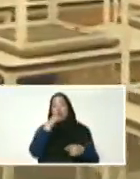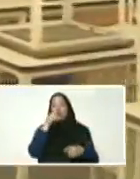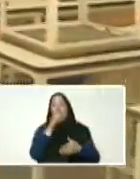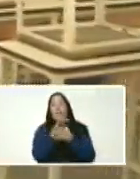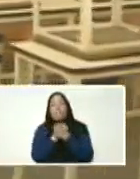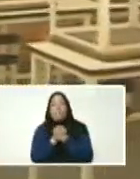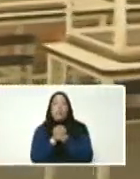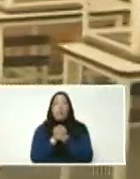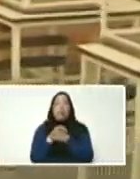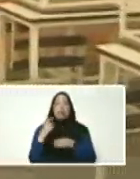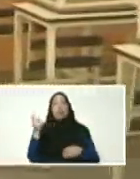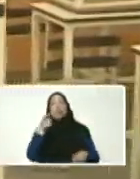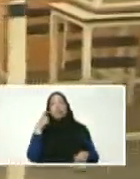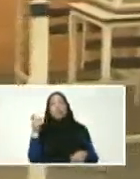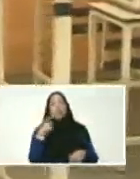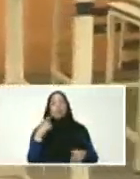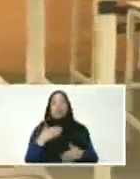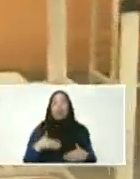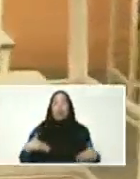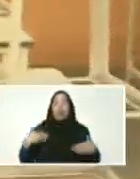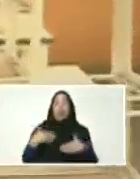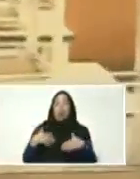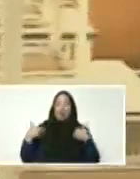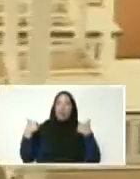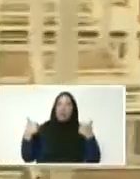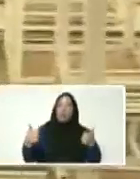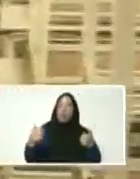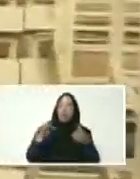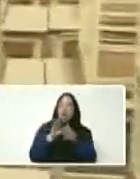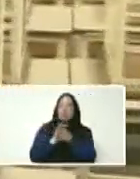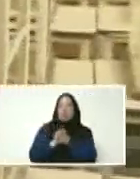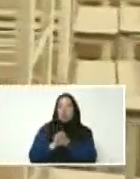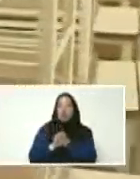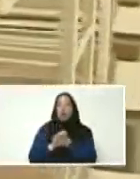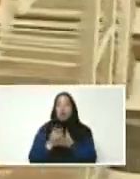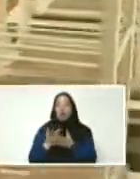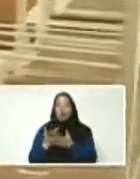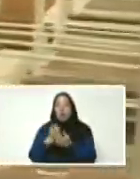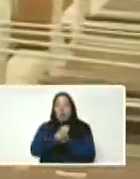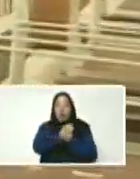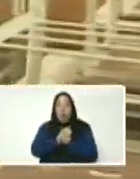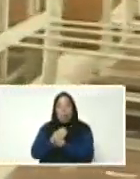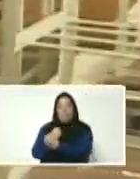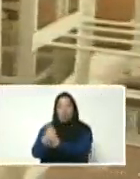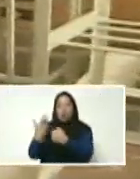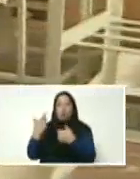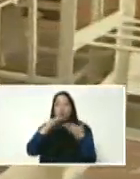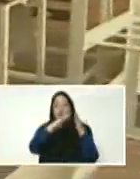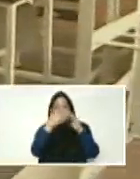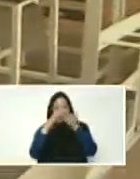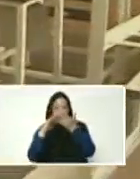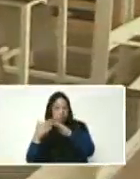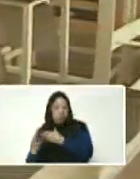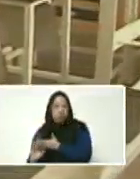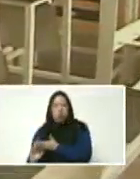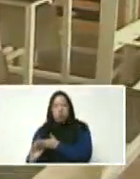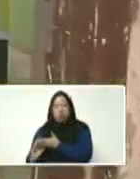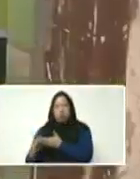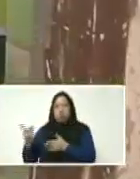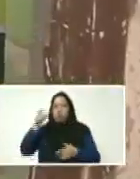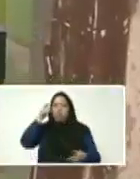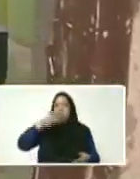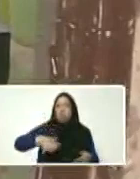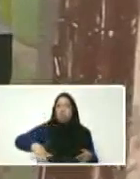solidaridad, de la búsqueda del bien común, del amor y de la búsqueda siempre de ese colectivismo por parte del